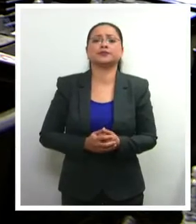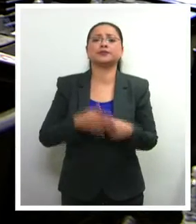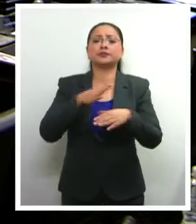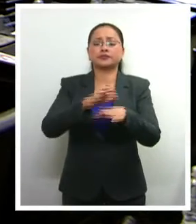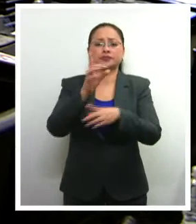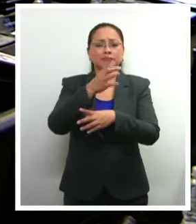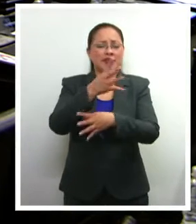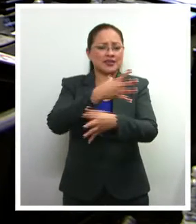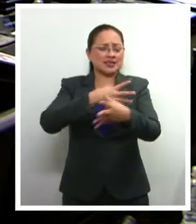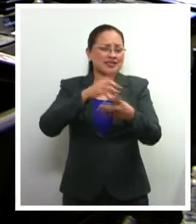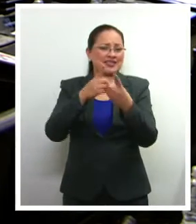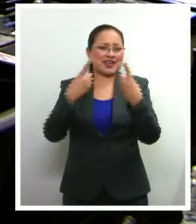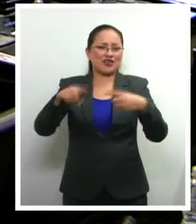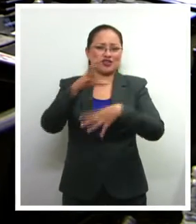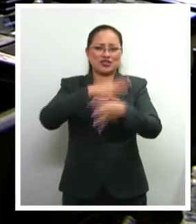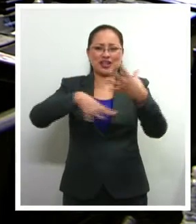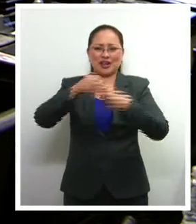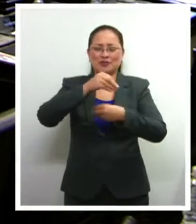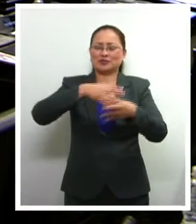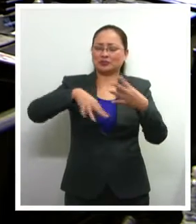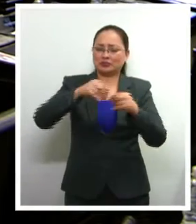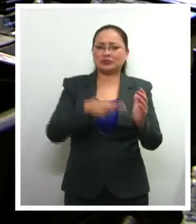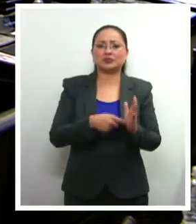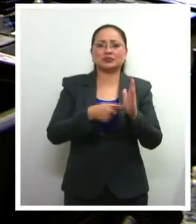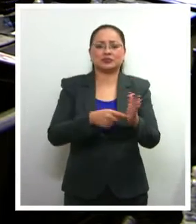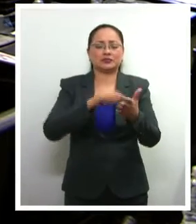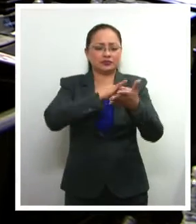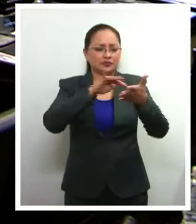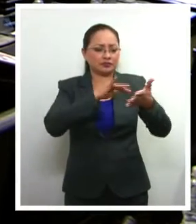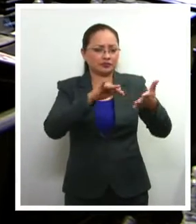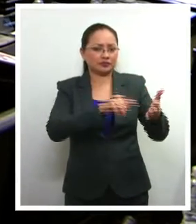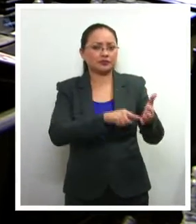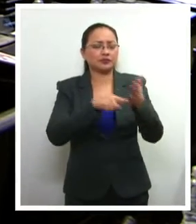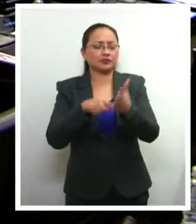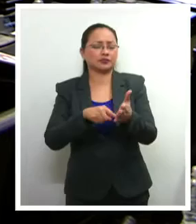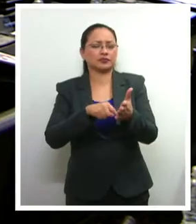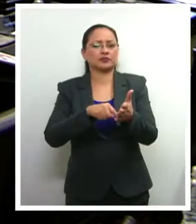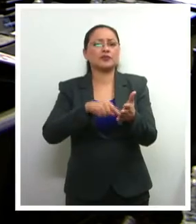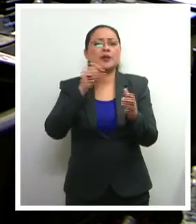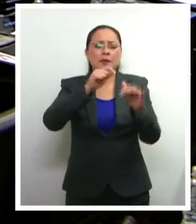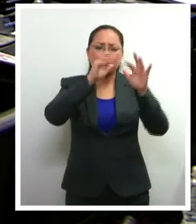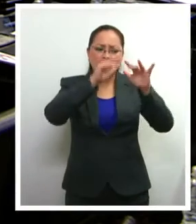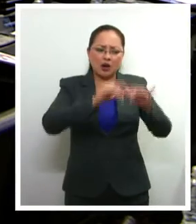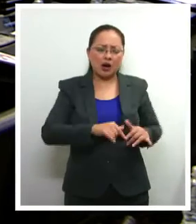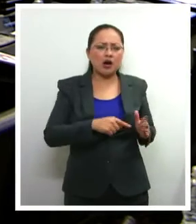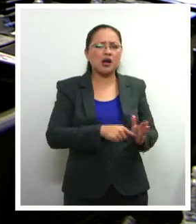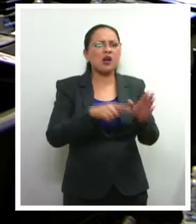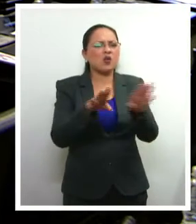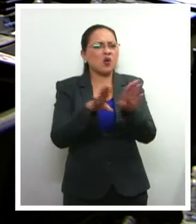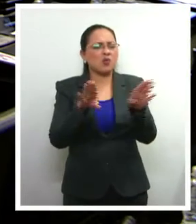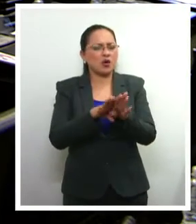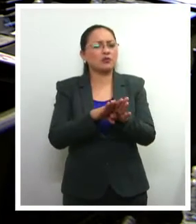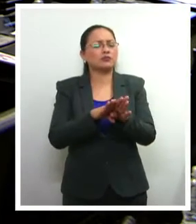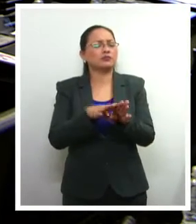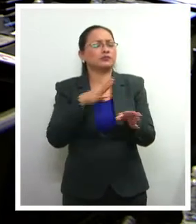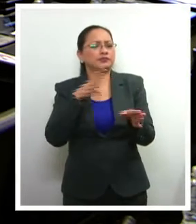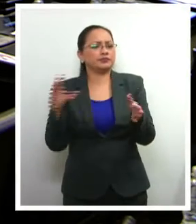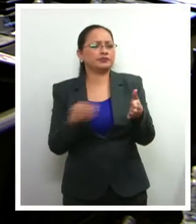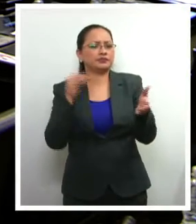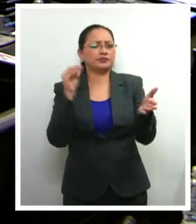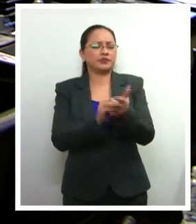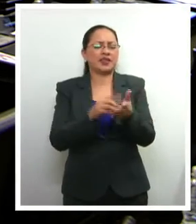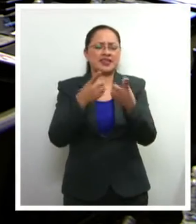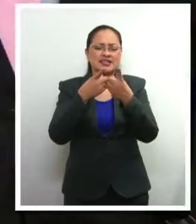sostenible, la redacción del artículo que se propone incorpora y regula la noción de